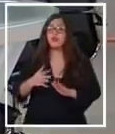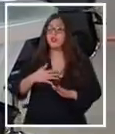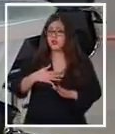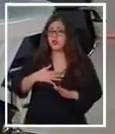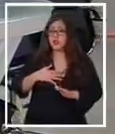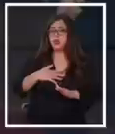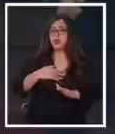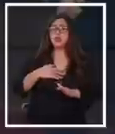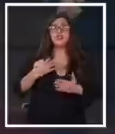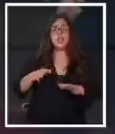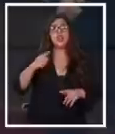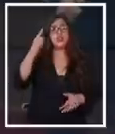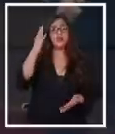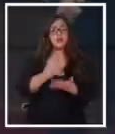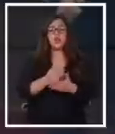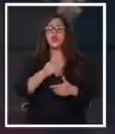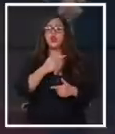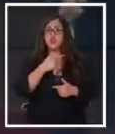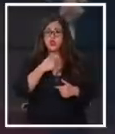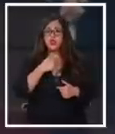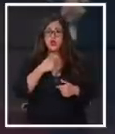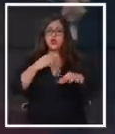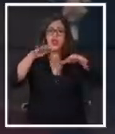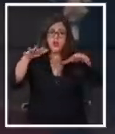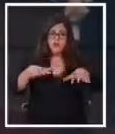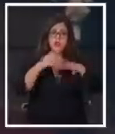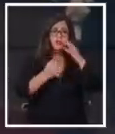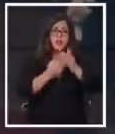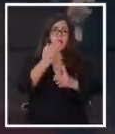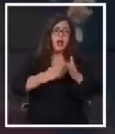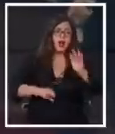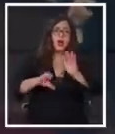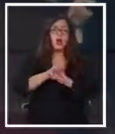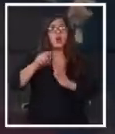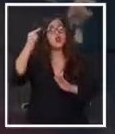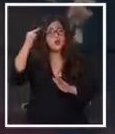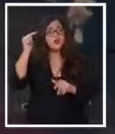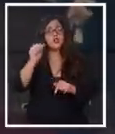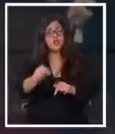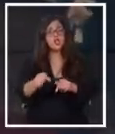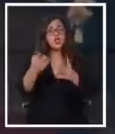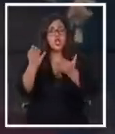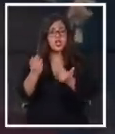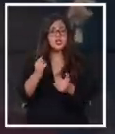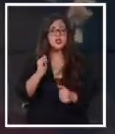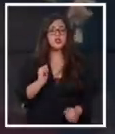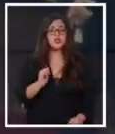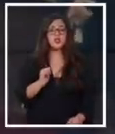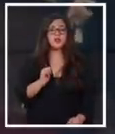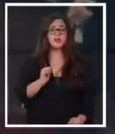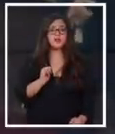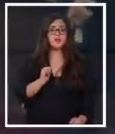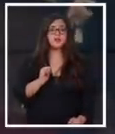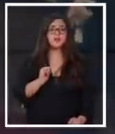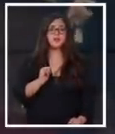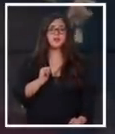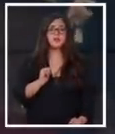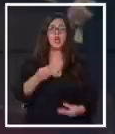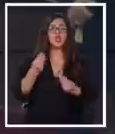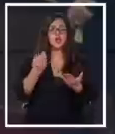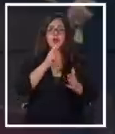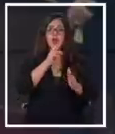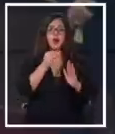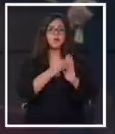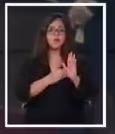me ha juzgado por la nueva constitución sigo creyendo de que es absolutamente necesario y evidentemente el resultado